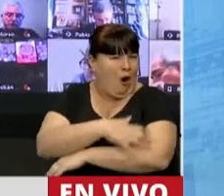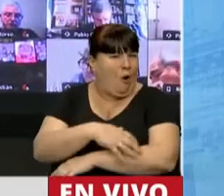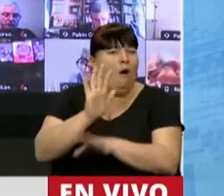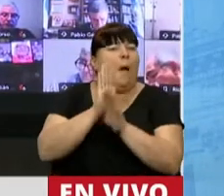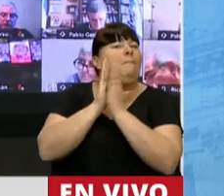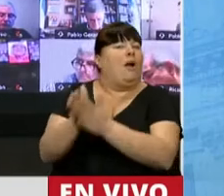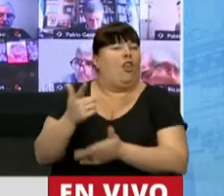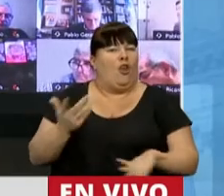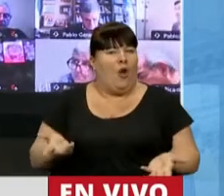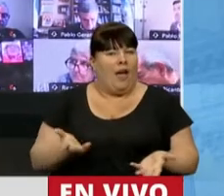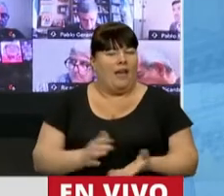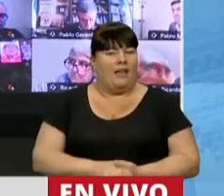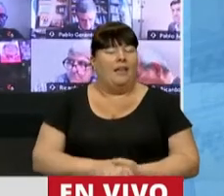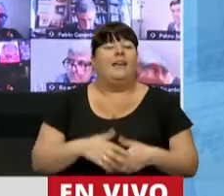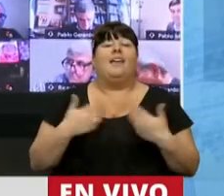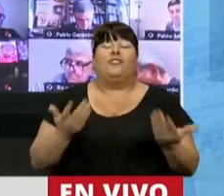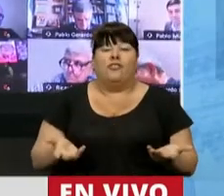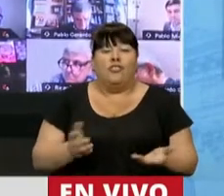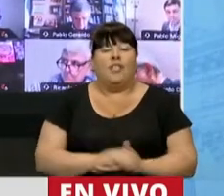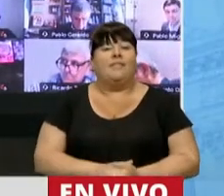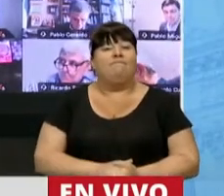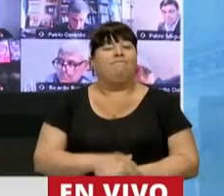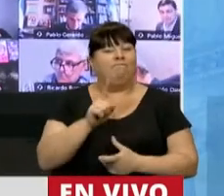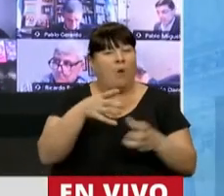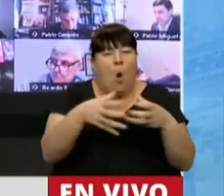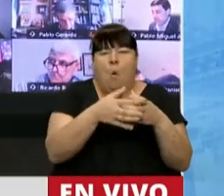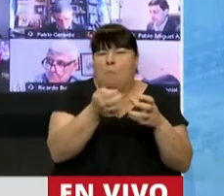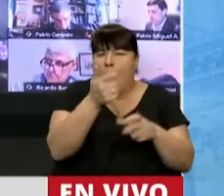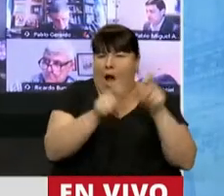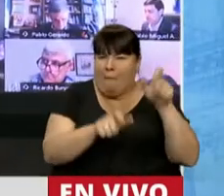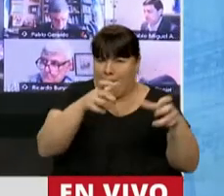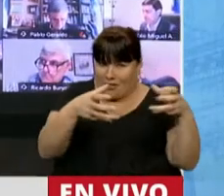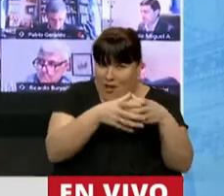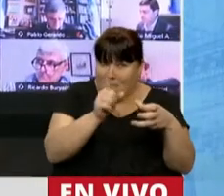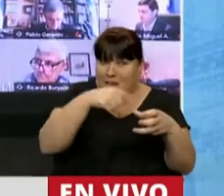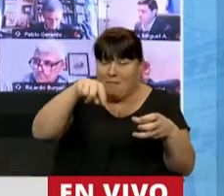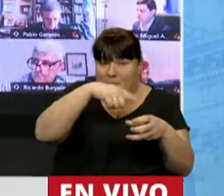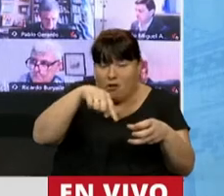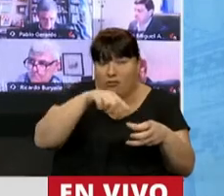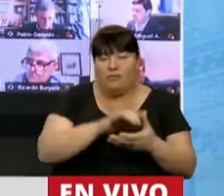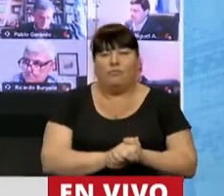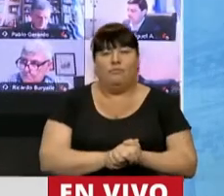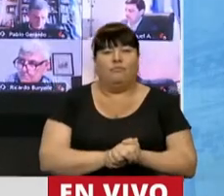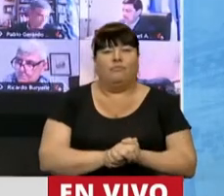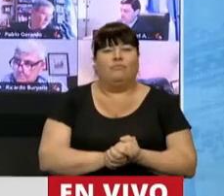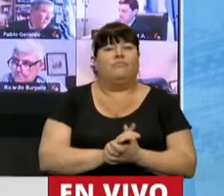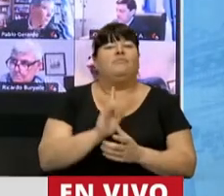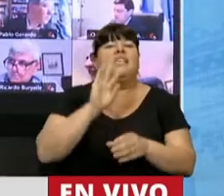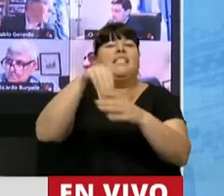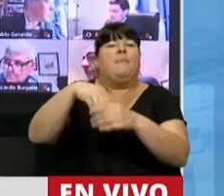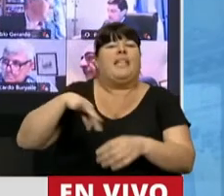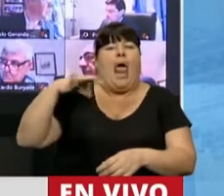lo perdonaron. Y entonces, ese grupo minúsculo de personas que se meten en